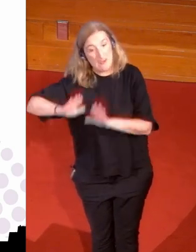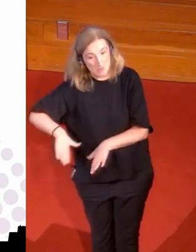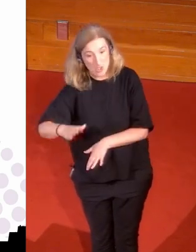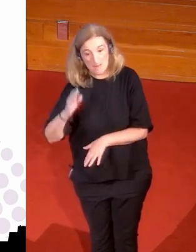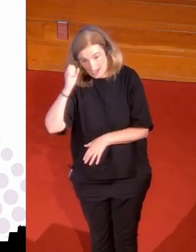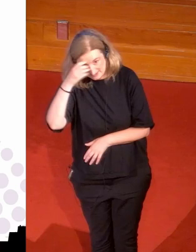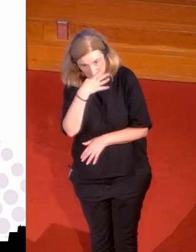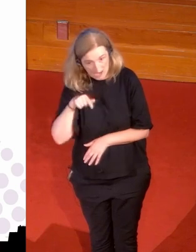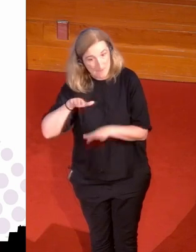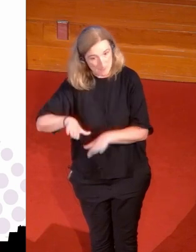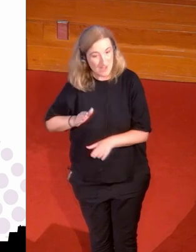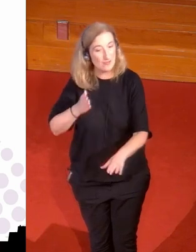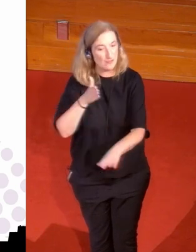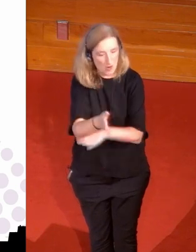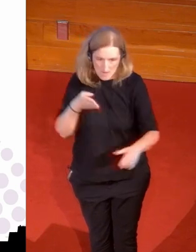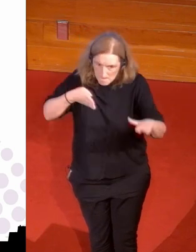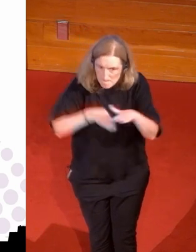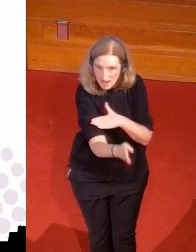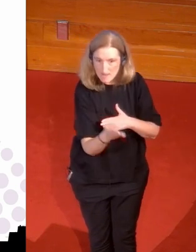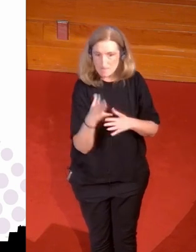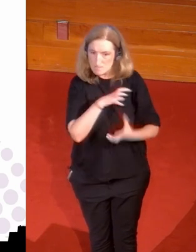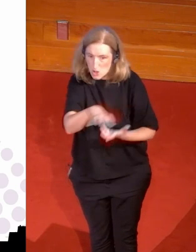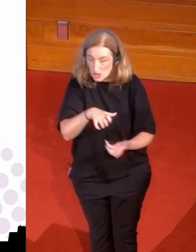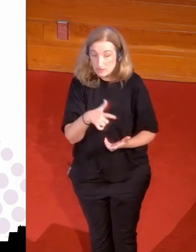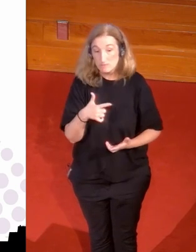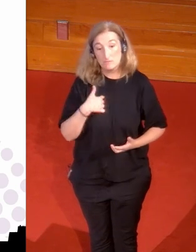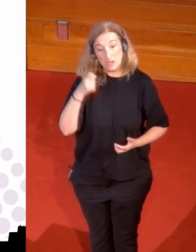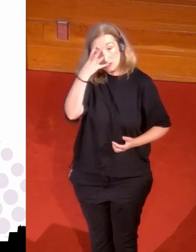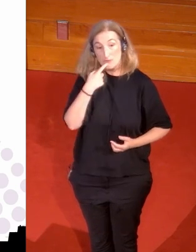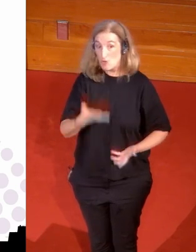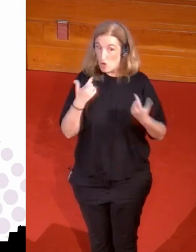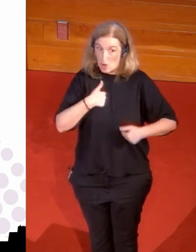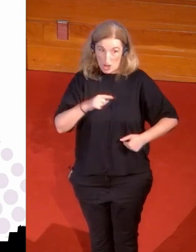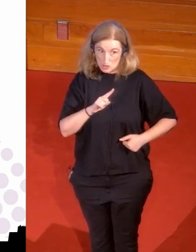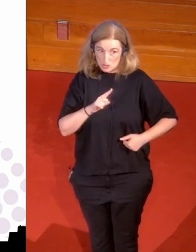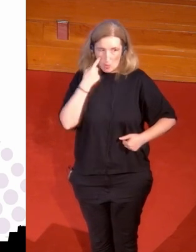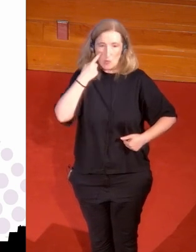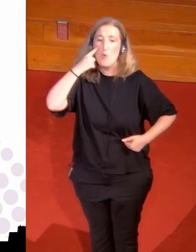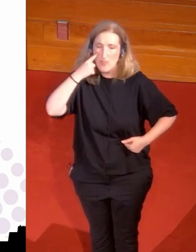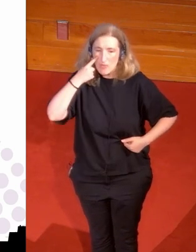y Trump ha dicho que si él no gana hay peligro de guerra civil